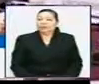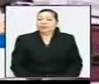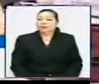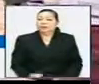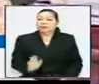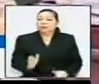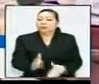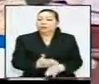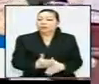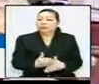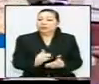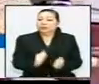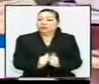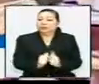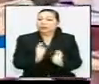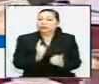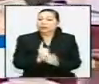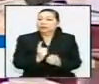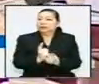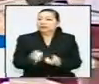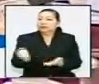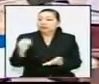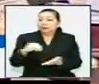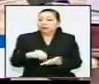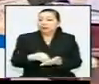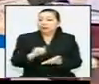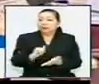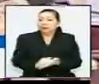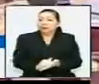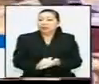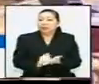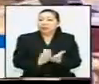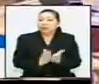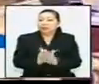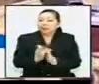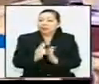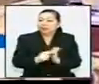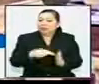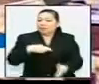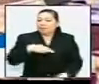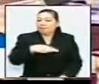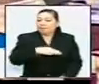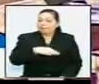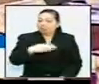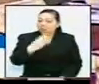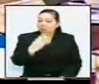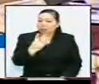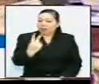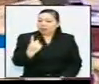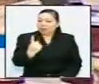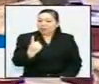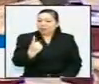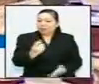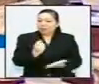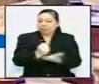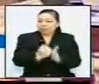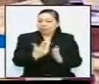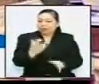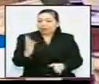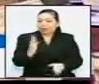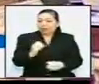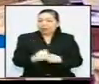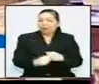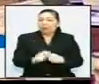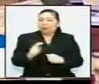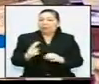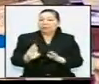Su participación en los hechos se encuentra acreditada debido a que mediante resolución ministerial 041, publicada el 3 de